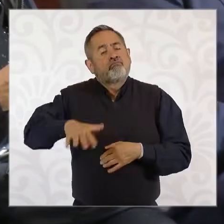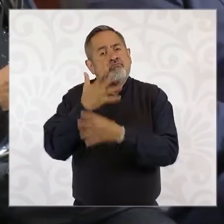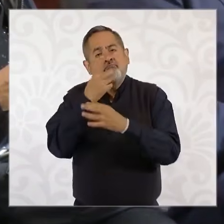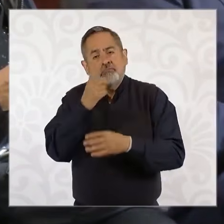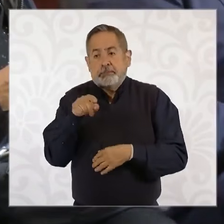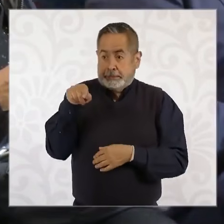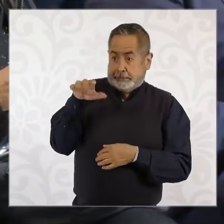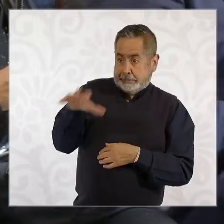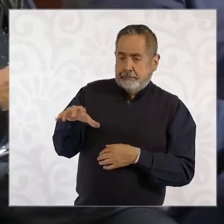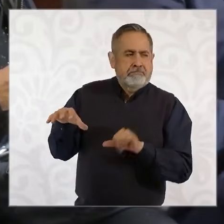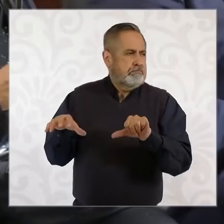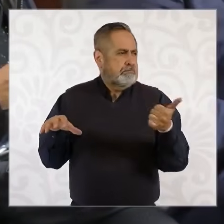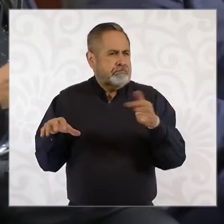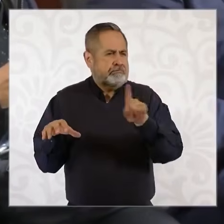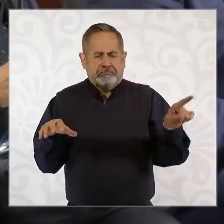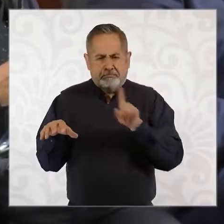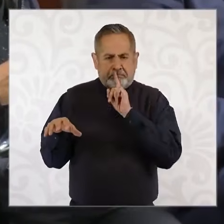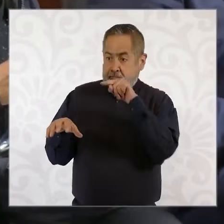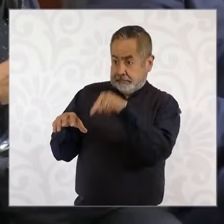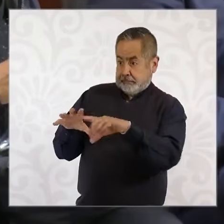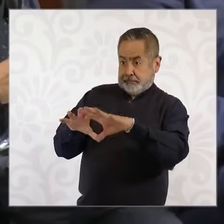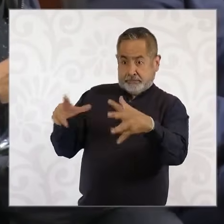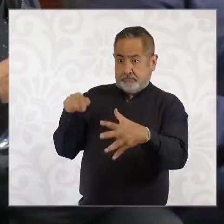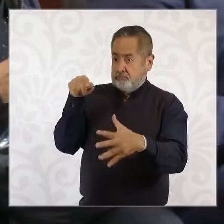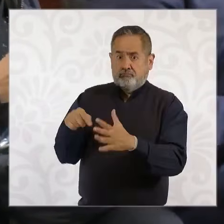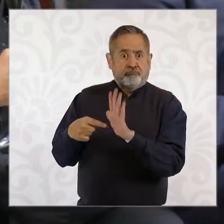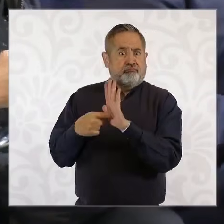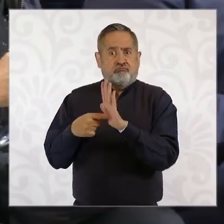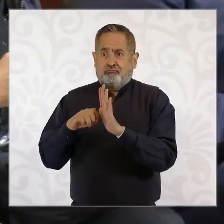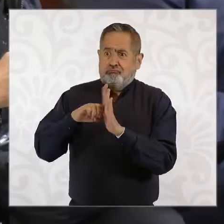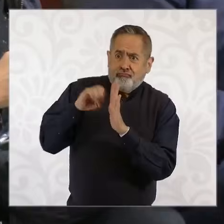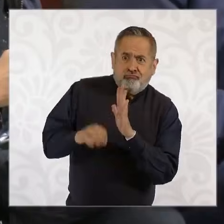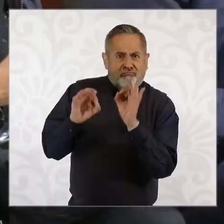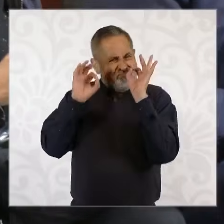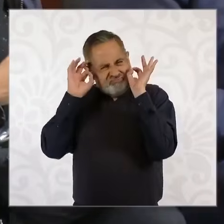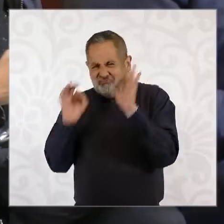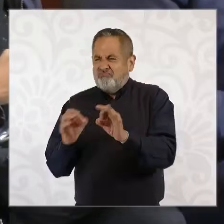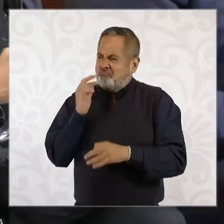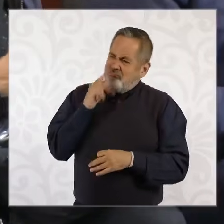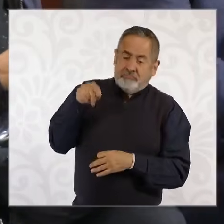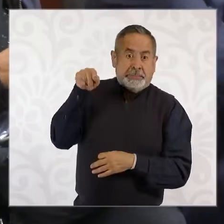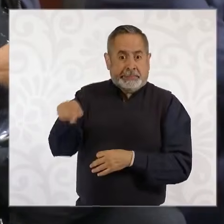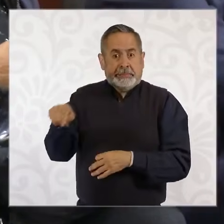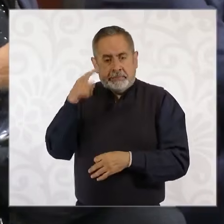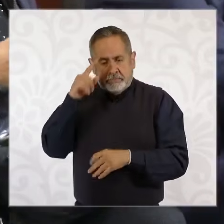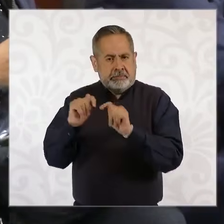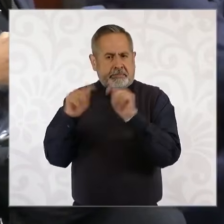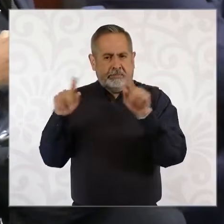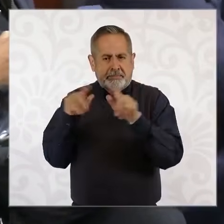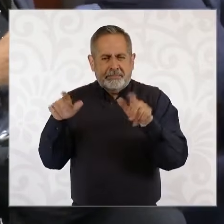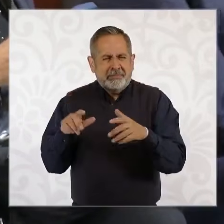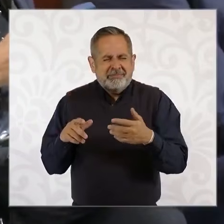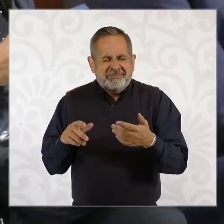a diferencia de otros, algo muy específico, que es un modelo, un sistema muy característico específicamente de Tlaxcala. Si